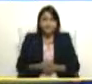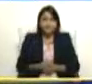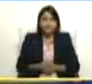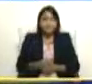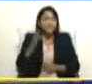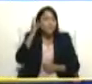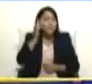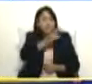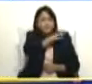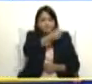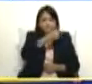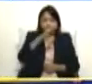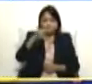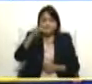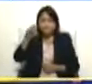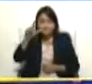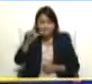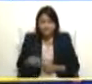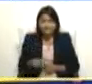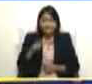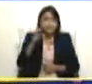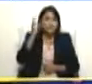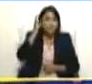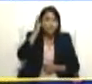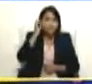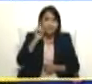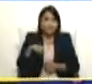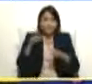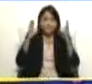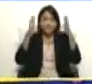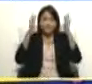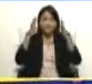rectora Ana Julia Niño,